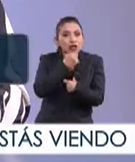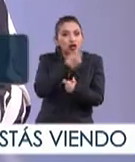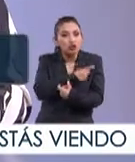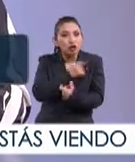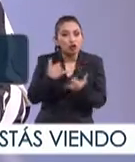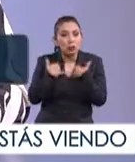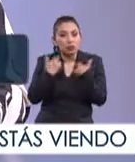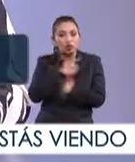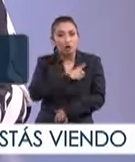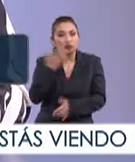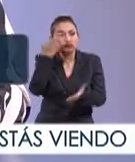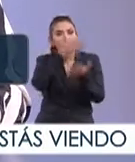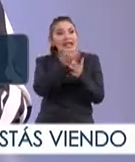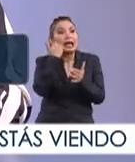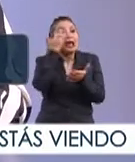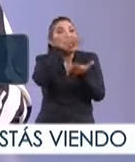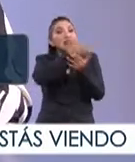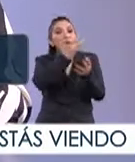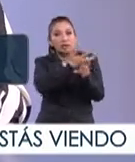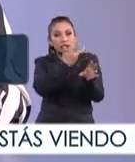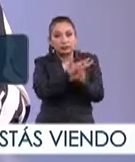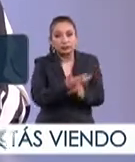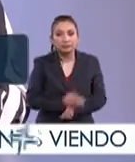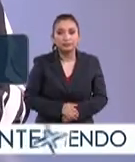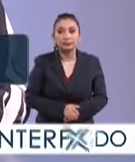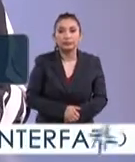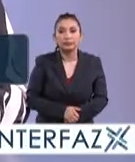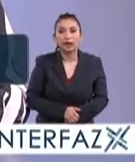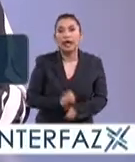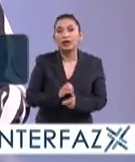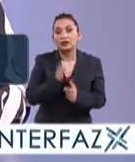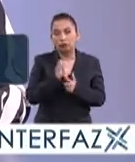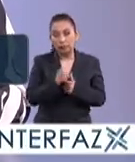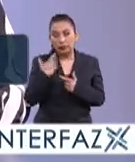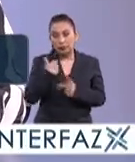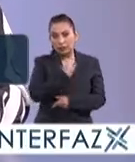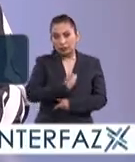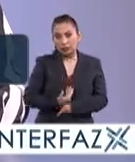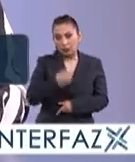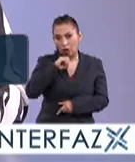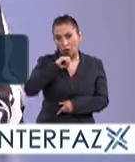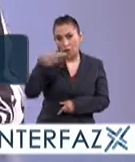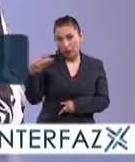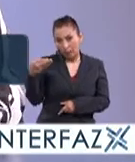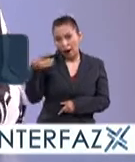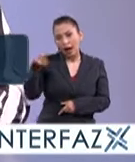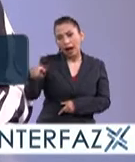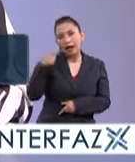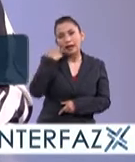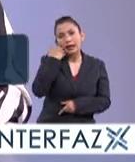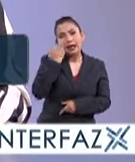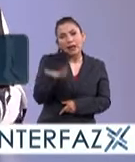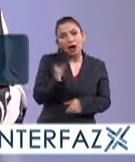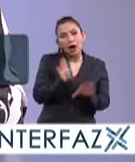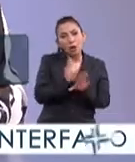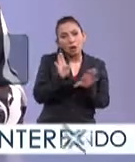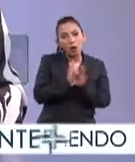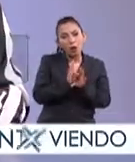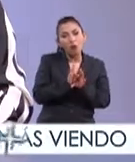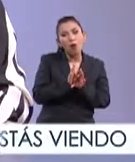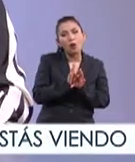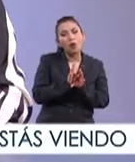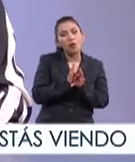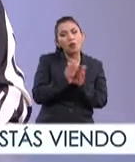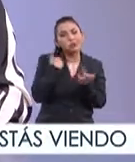de adolescentes no acompañados que trataban de ingresar al territorio de Estados Unidos. En ese entonces el presidente Obama pues trató de